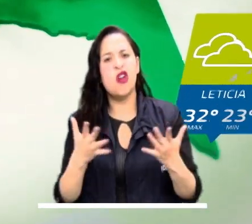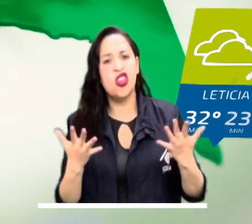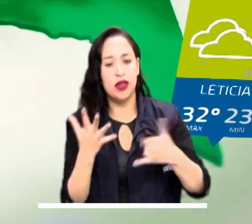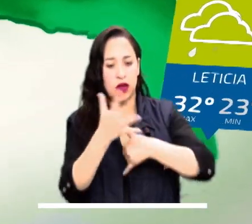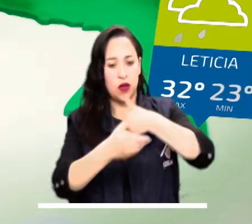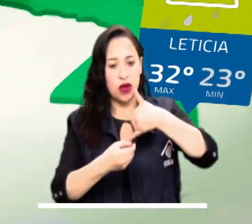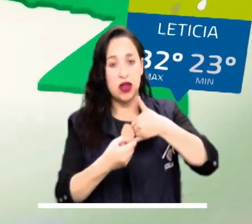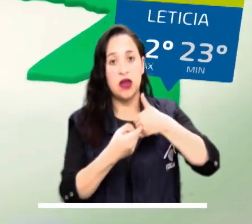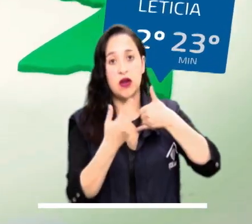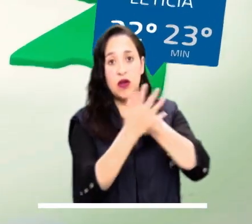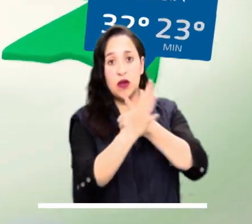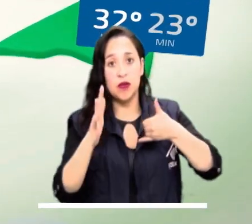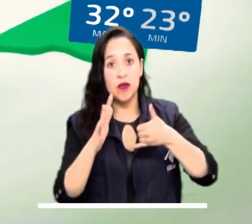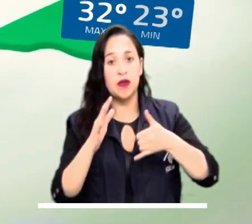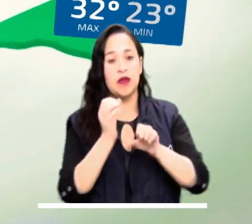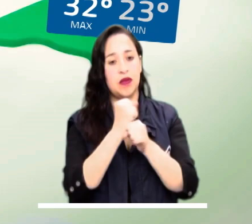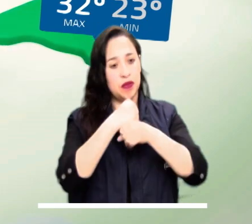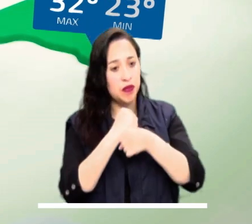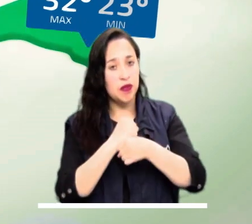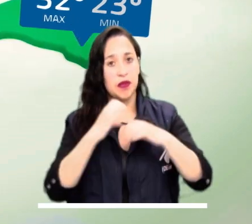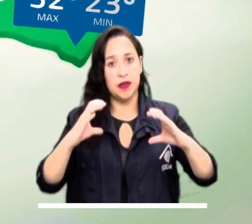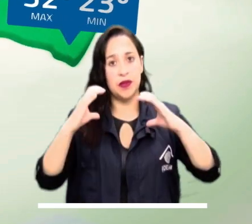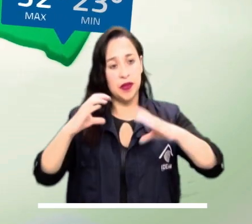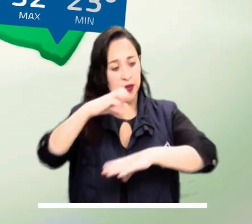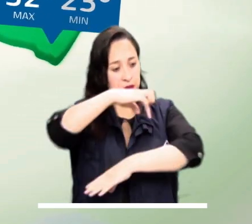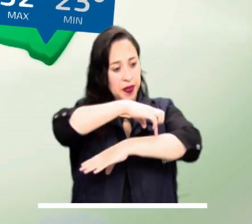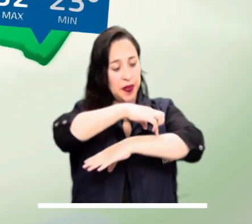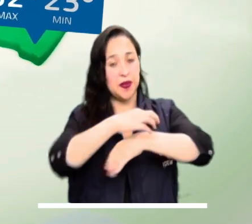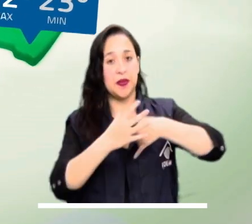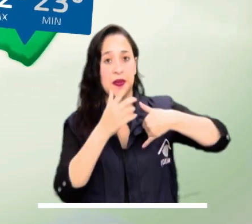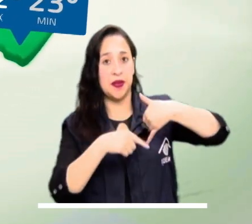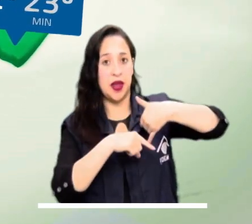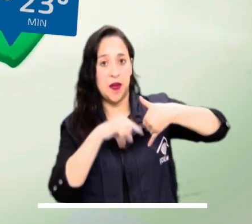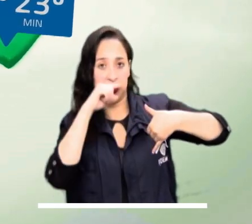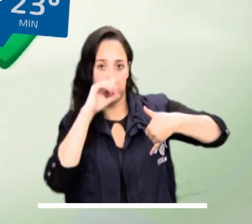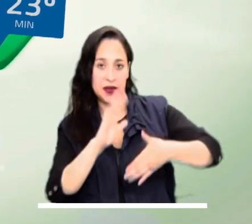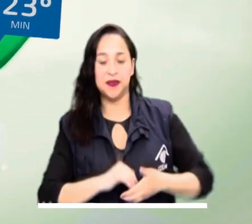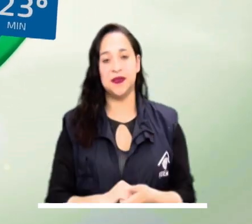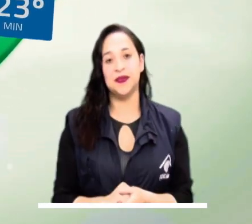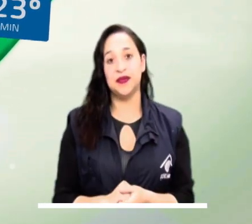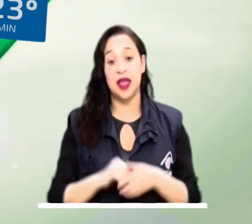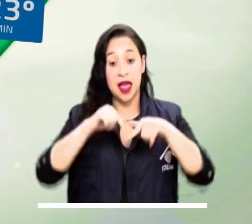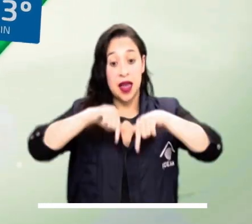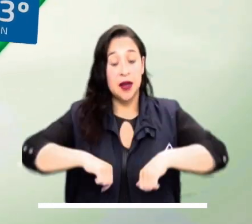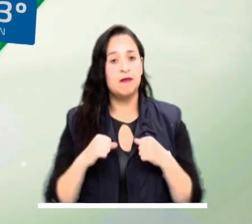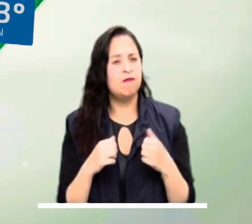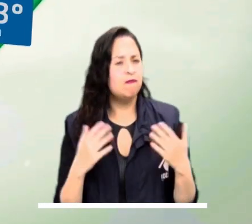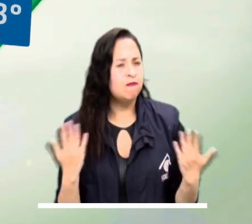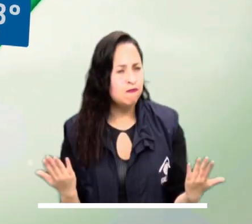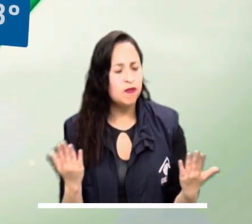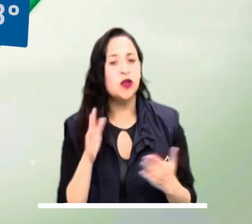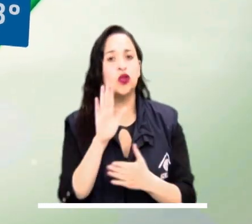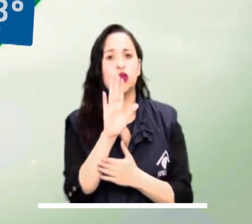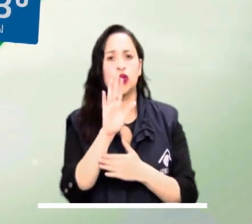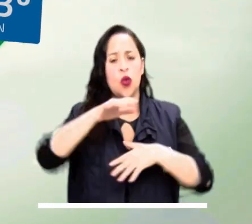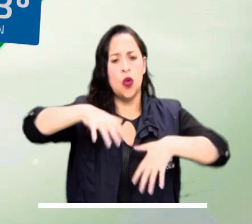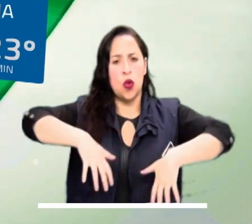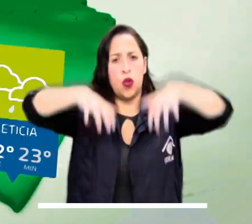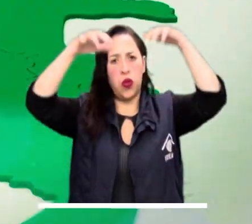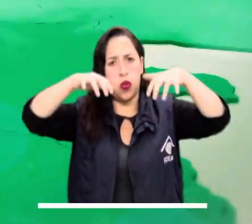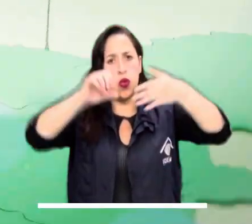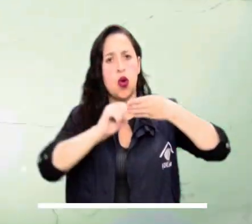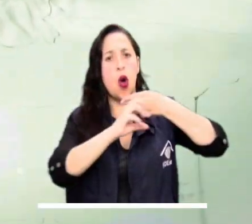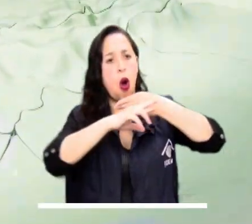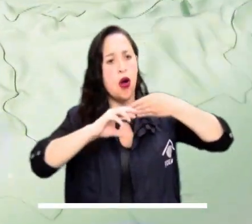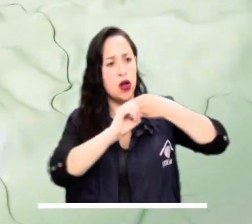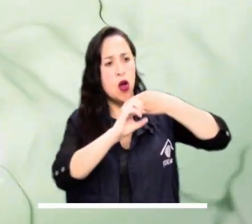nublado, lo cual puede ocasionar lluvias dispersas sobre Guainía, Guaviare, Baupés, Caquetá, Putumayo y Amazonas. Para